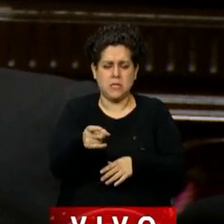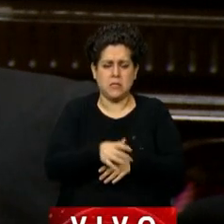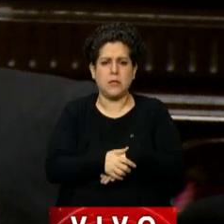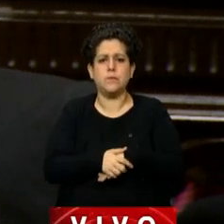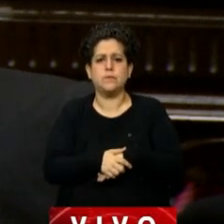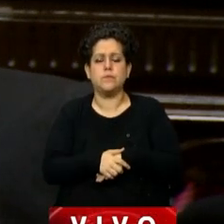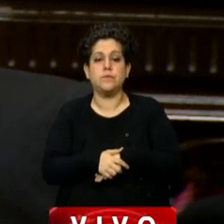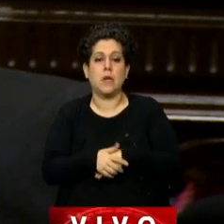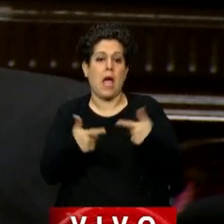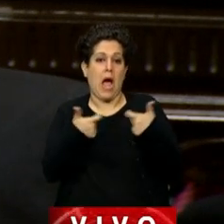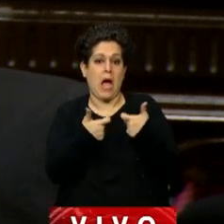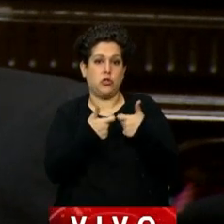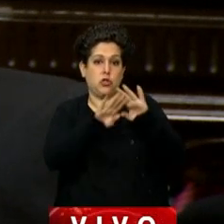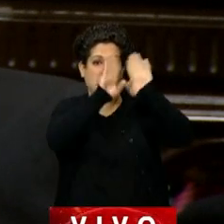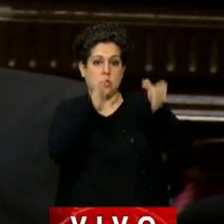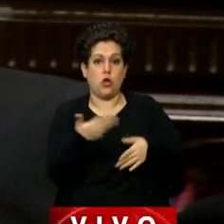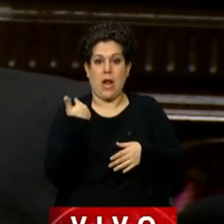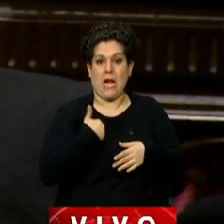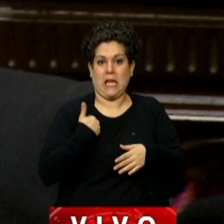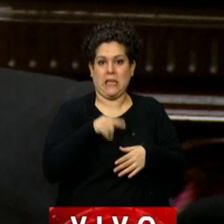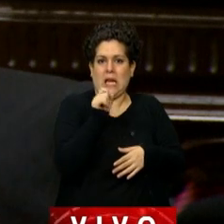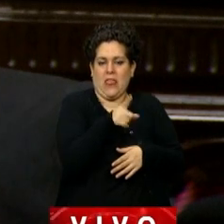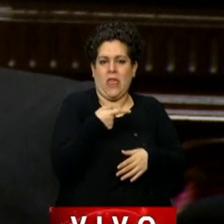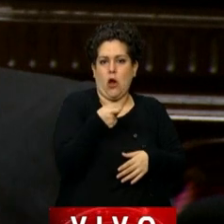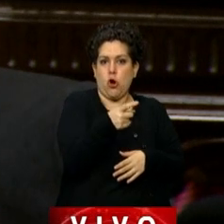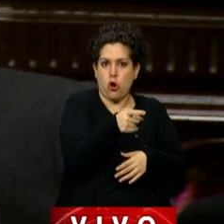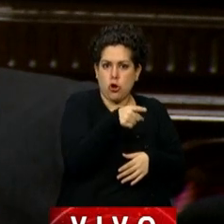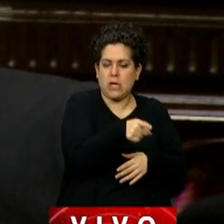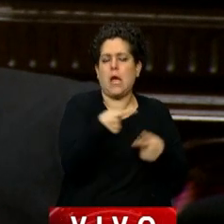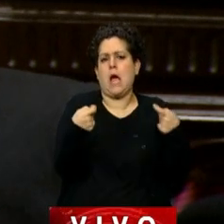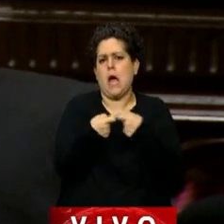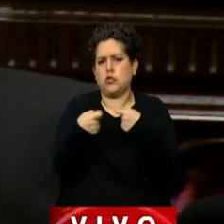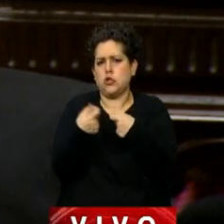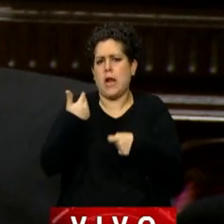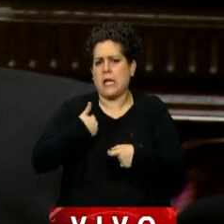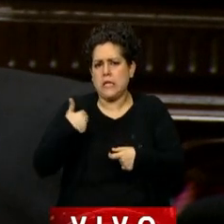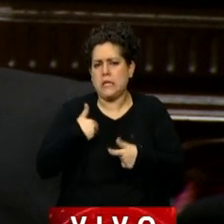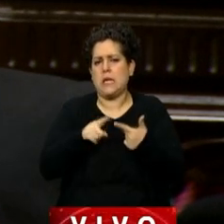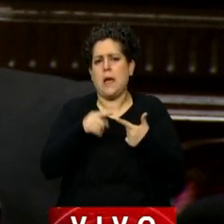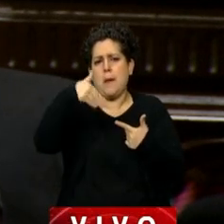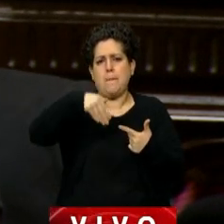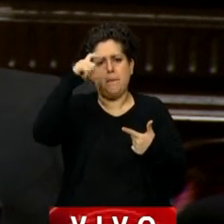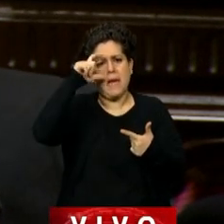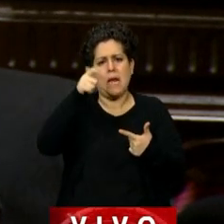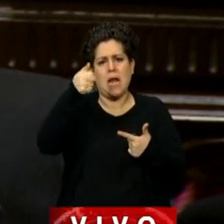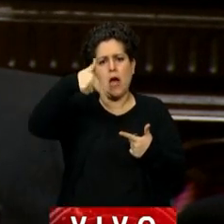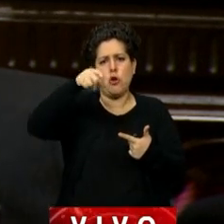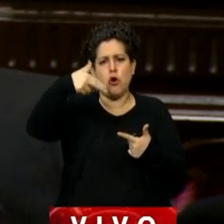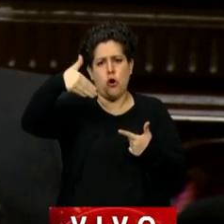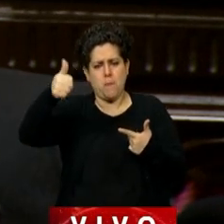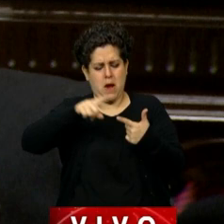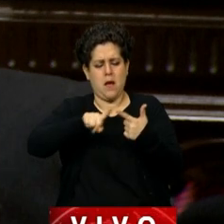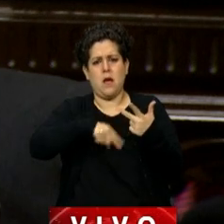La Asociación Argentina de Oncología, la Asociación Argentina de Melanoma, la